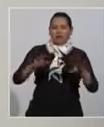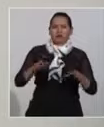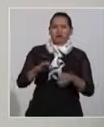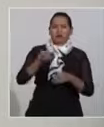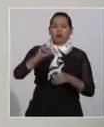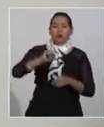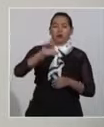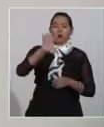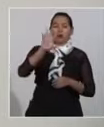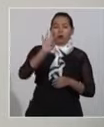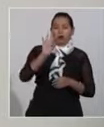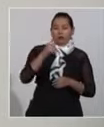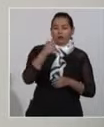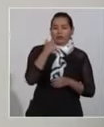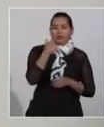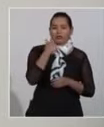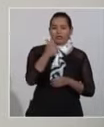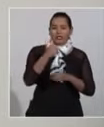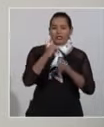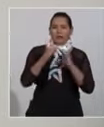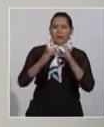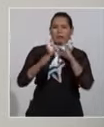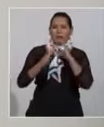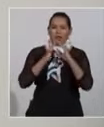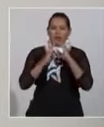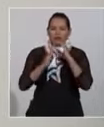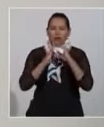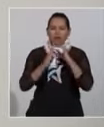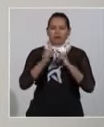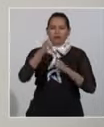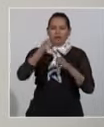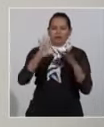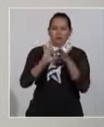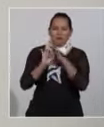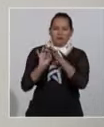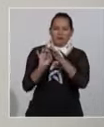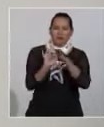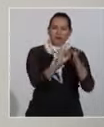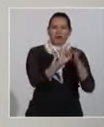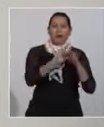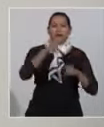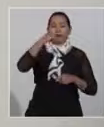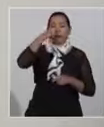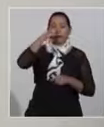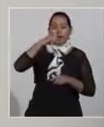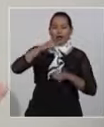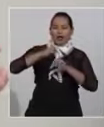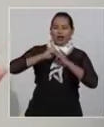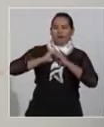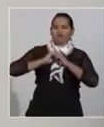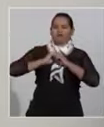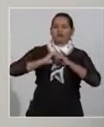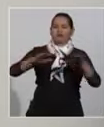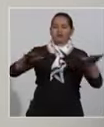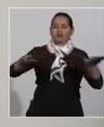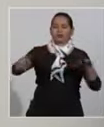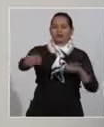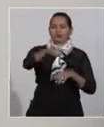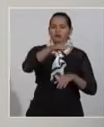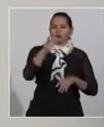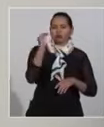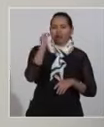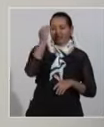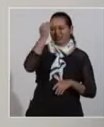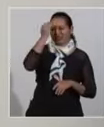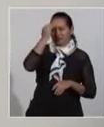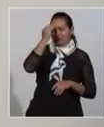de ellos los que esta noche están enlazados para llevar hasta usted esta transmisión, lo que hace posible que este encuentro